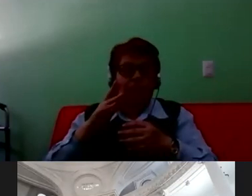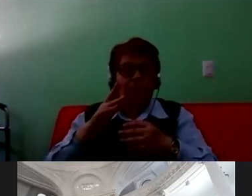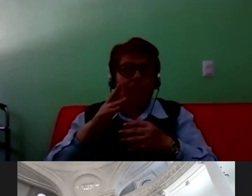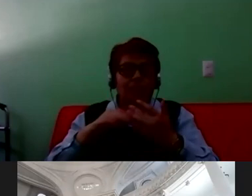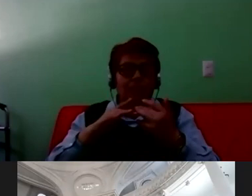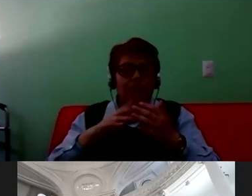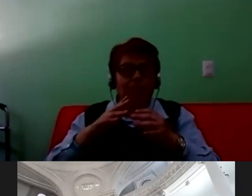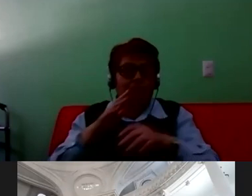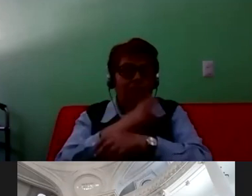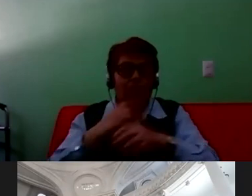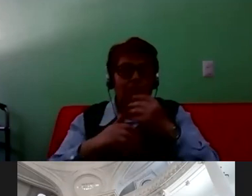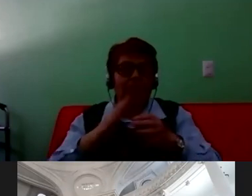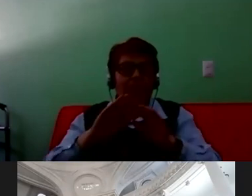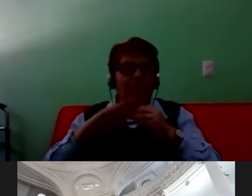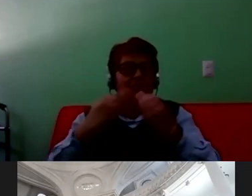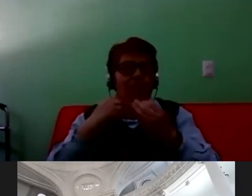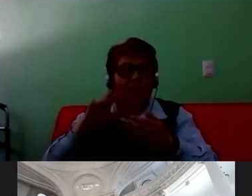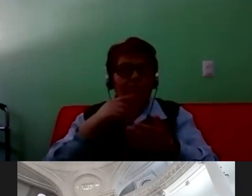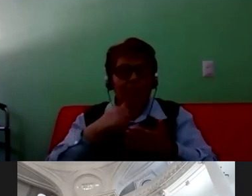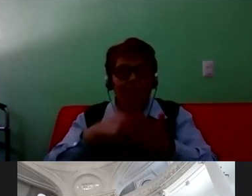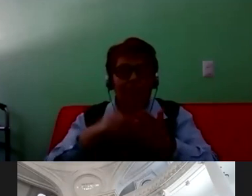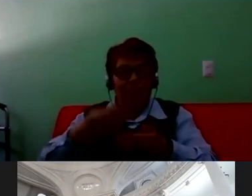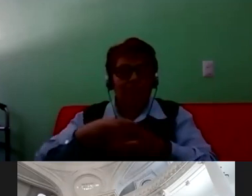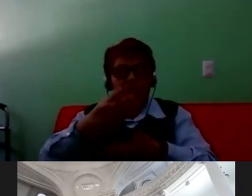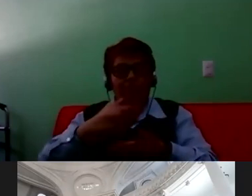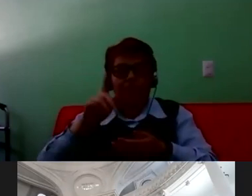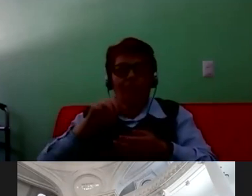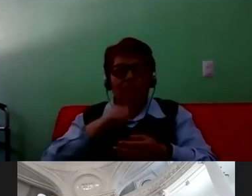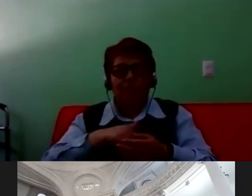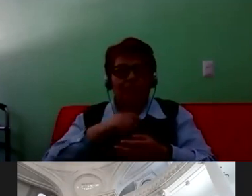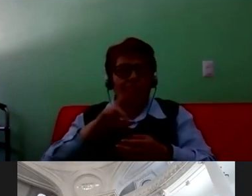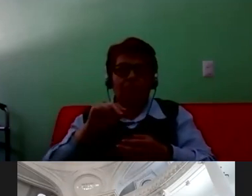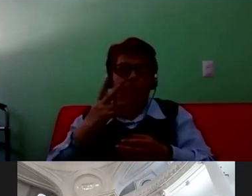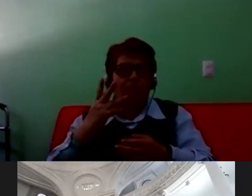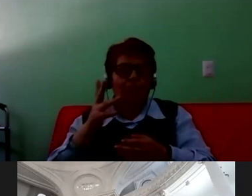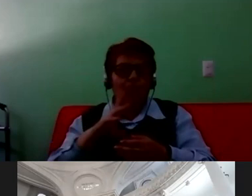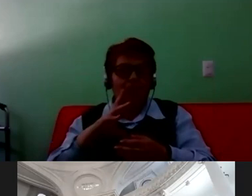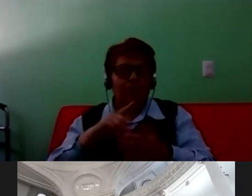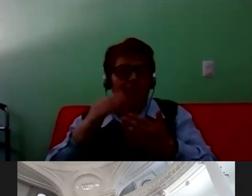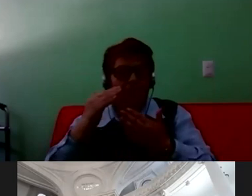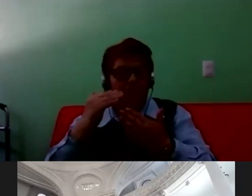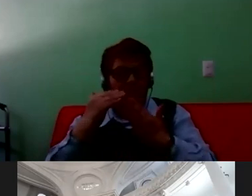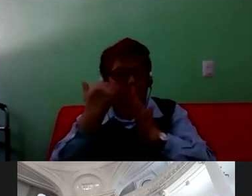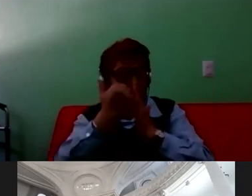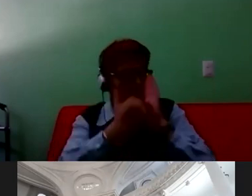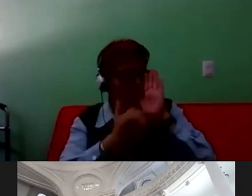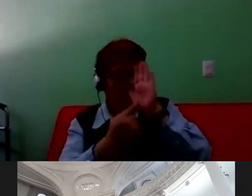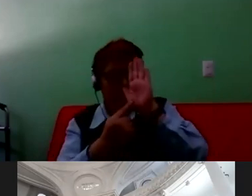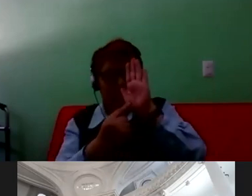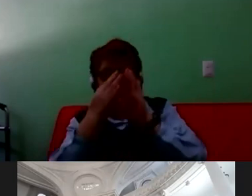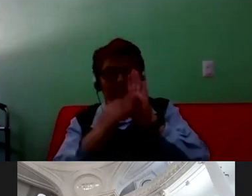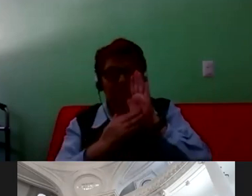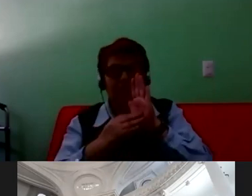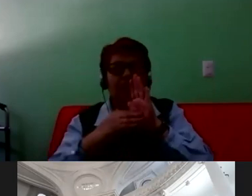los aspectos de forma que yo envié. Lamentablemente no se consideraron la mayoría de los aspectos